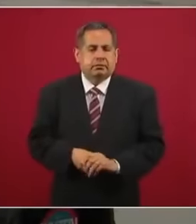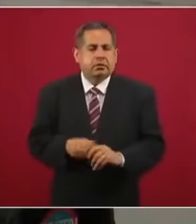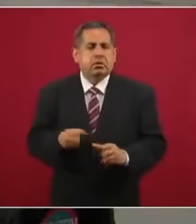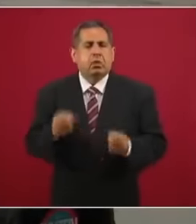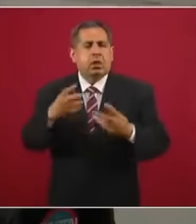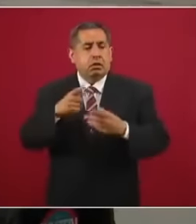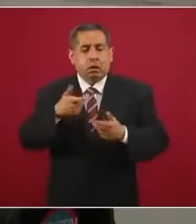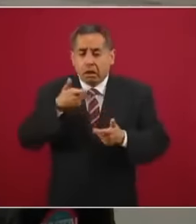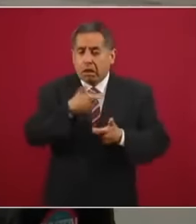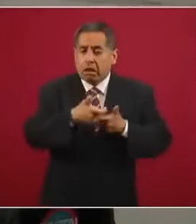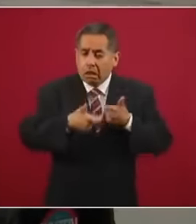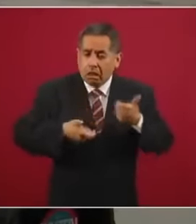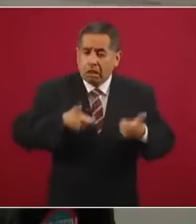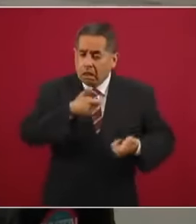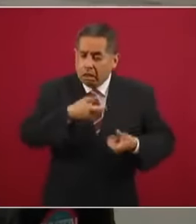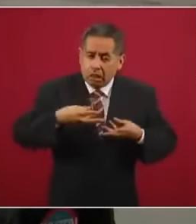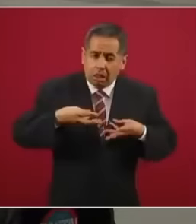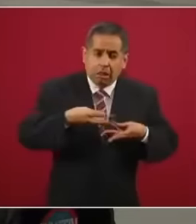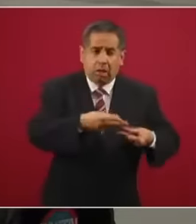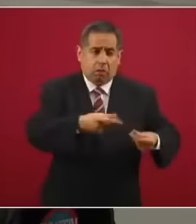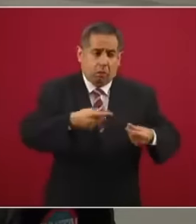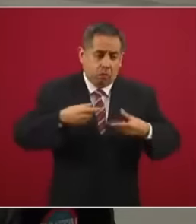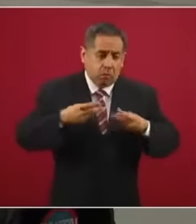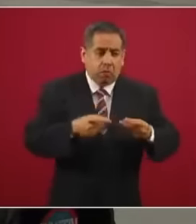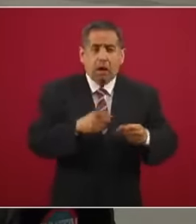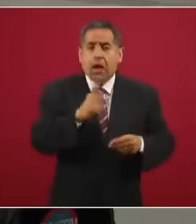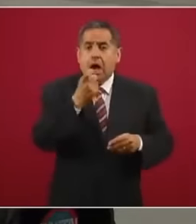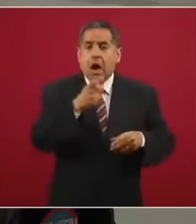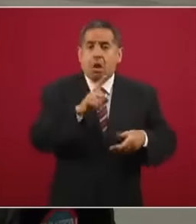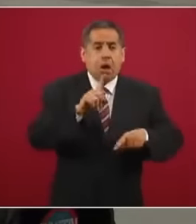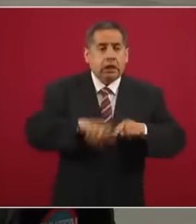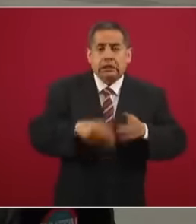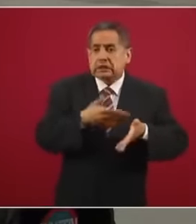¿Cuánto nos iba a costar estar bombeando